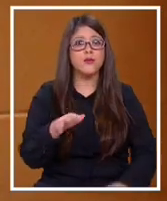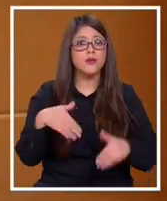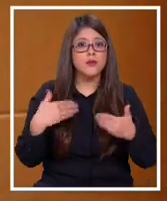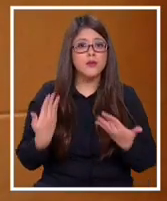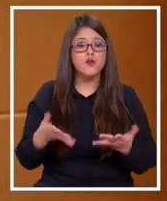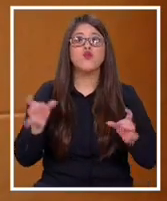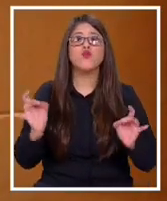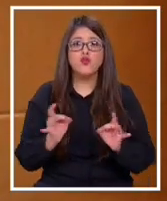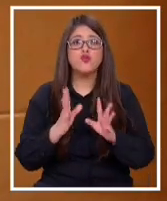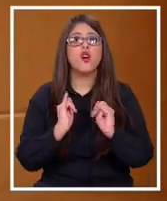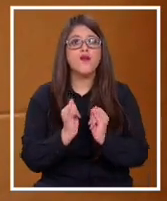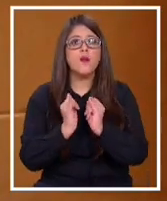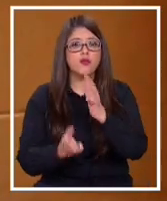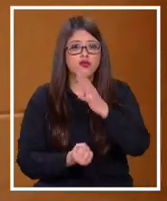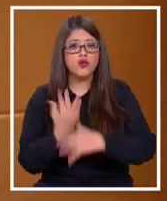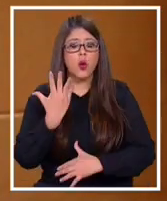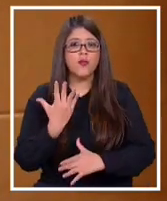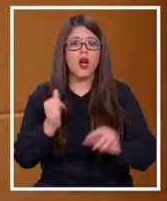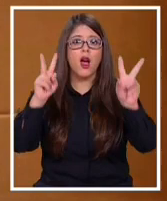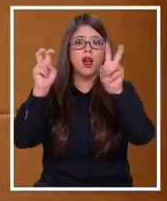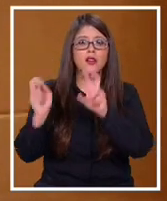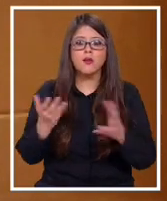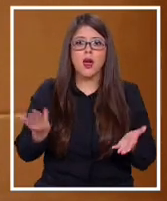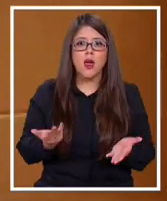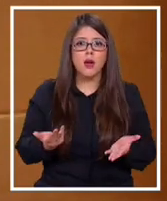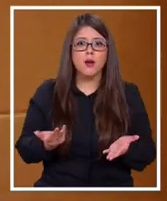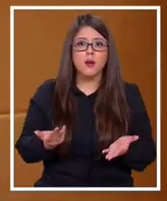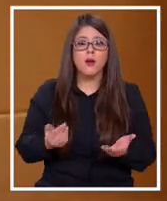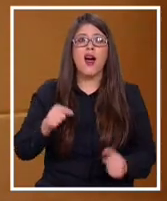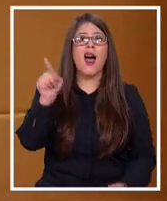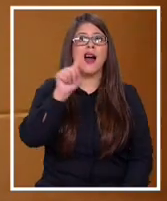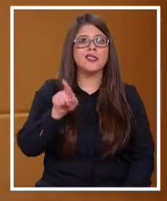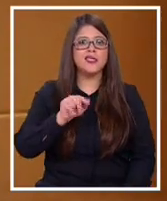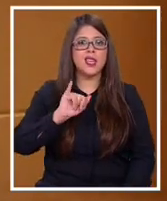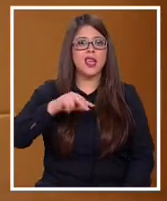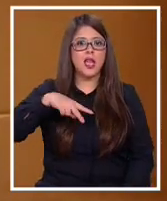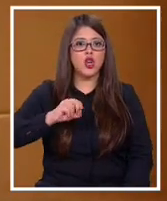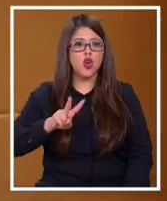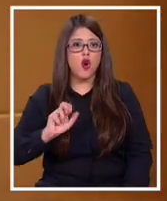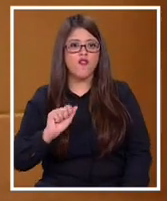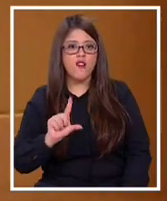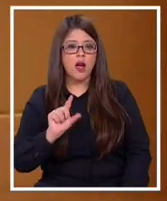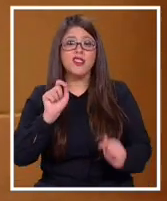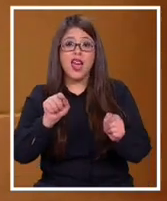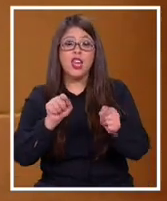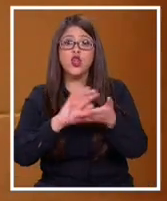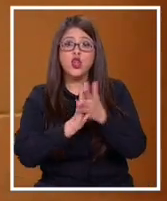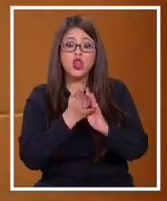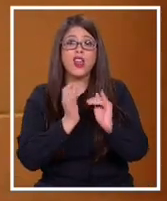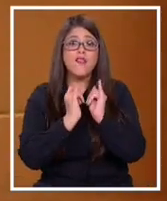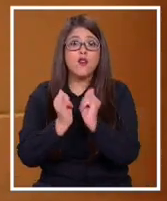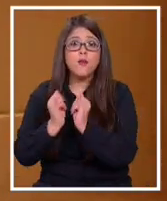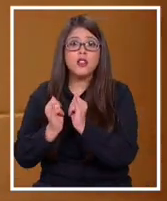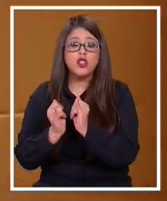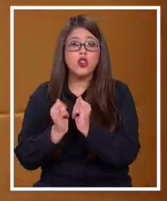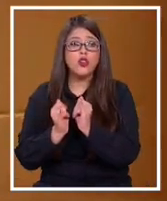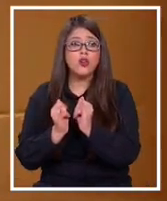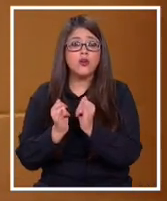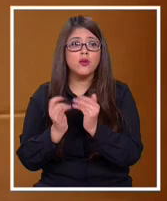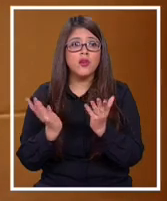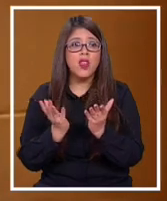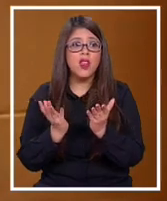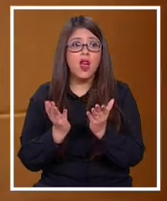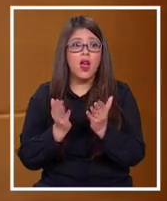podrían haber novedades con respecto a Sinovac. Toda la información más bien ha tendido